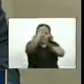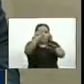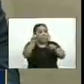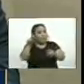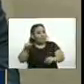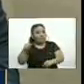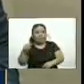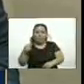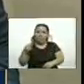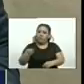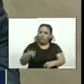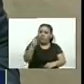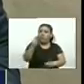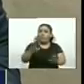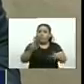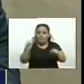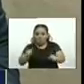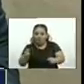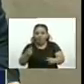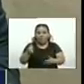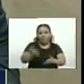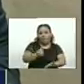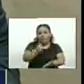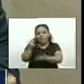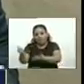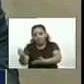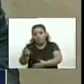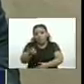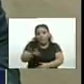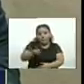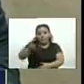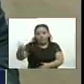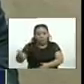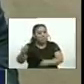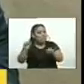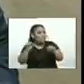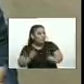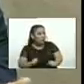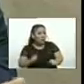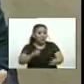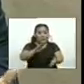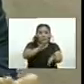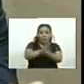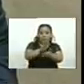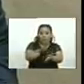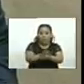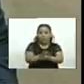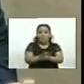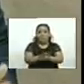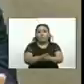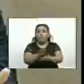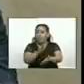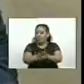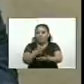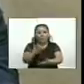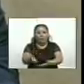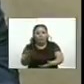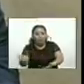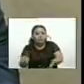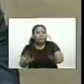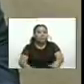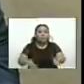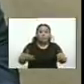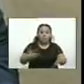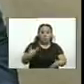poder, ¿qué? Para que ellos puedan acceder a fondos, para que puedan en alguna medida comprar tanto equipo y nosotros